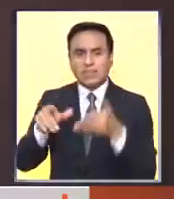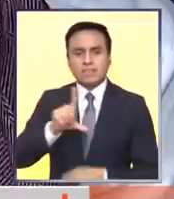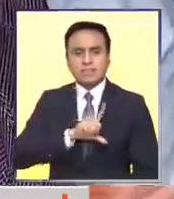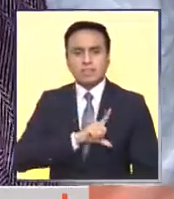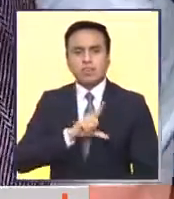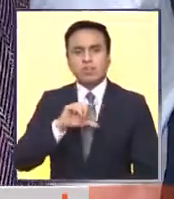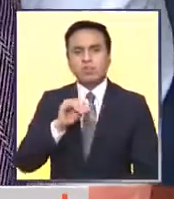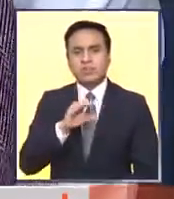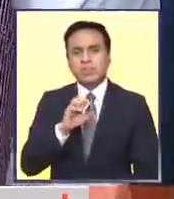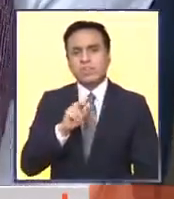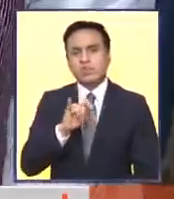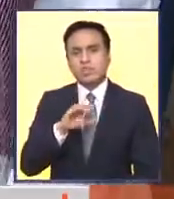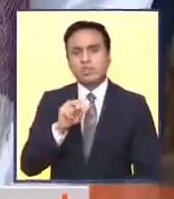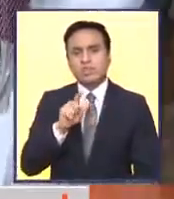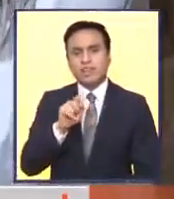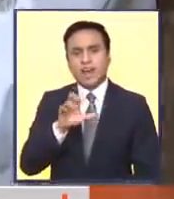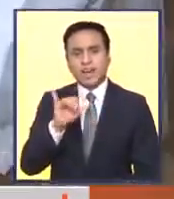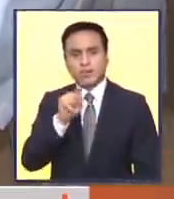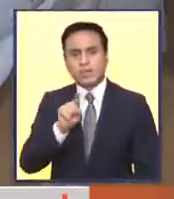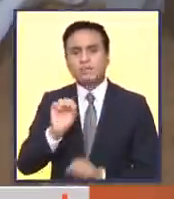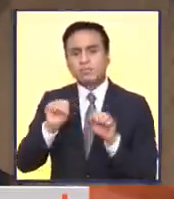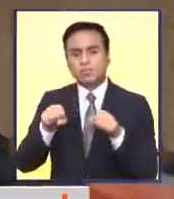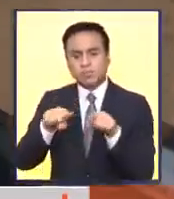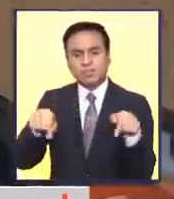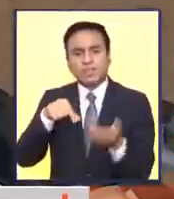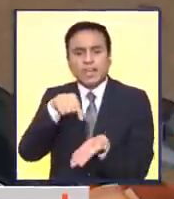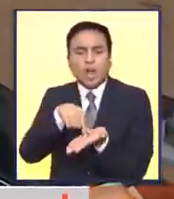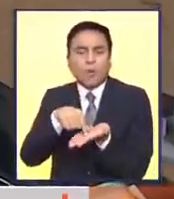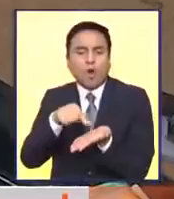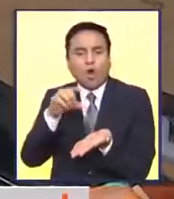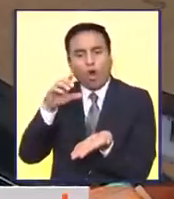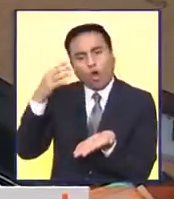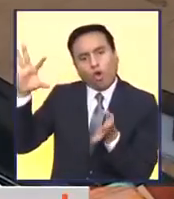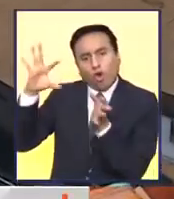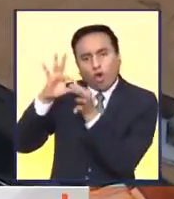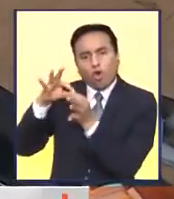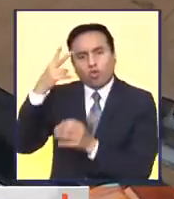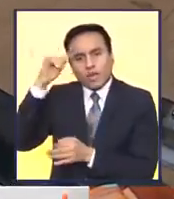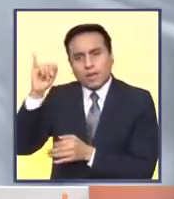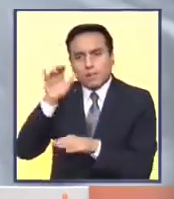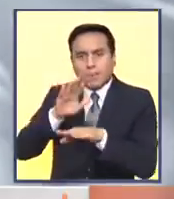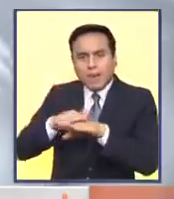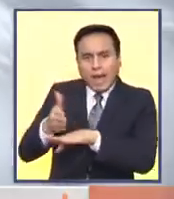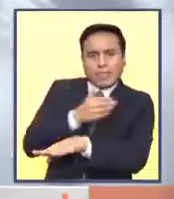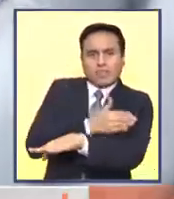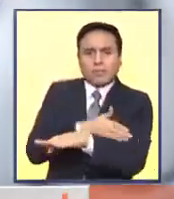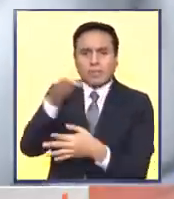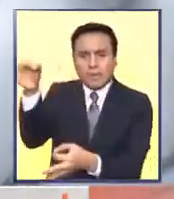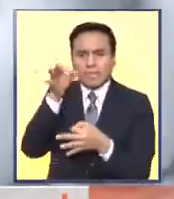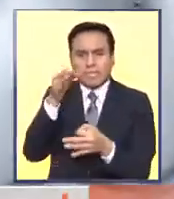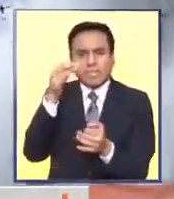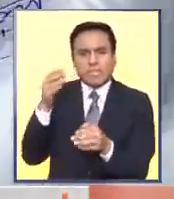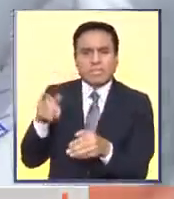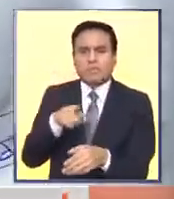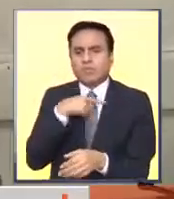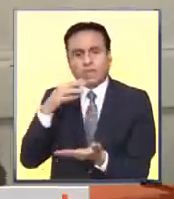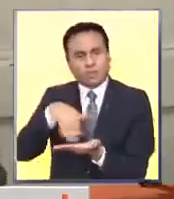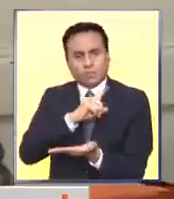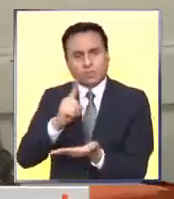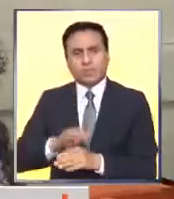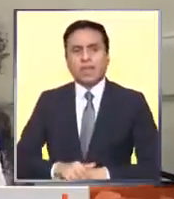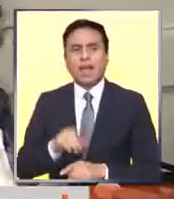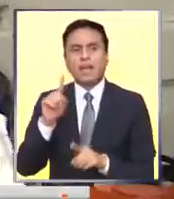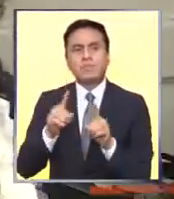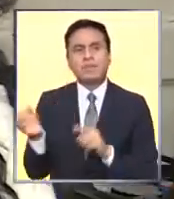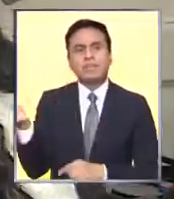Victorino Lastarria, dispuesto como una sede consular para solicitar con antelación ese papel y no quedar fuera. Alguien me dijo que nada